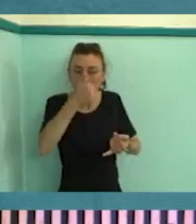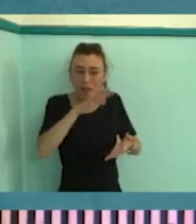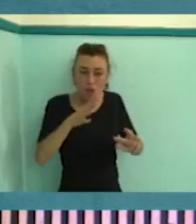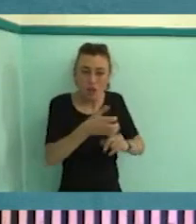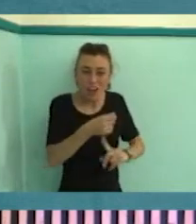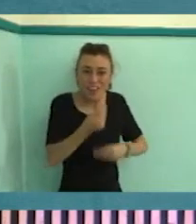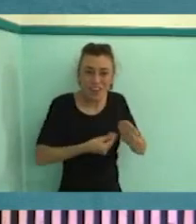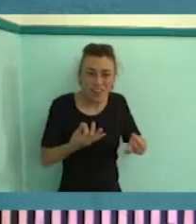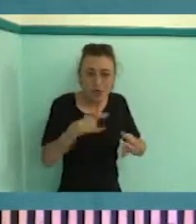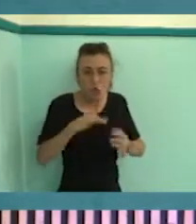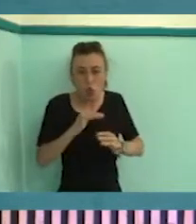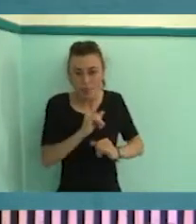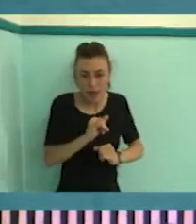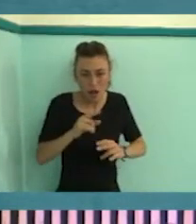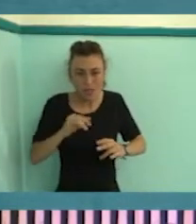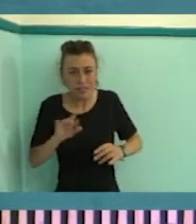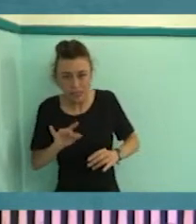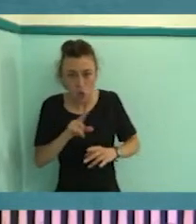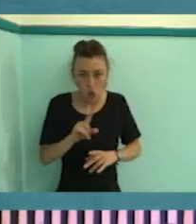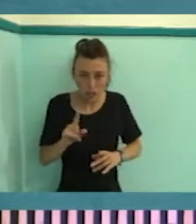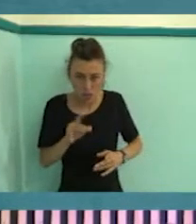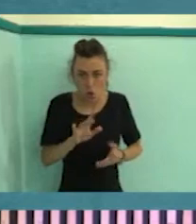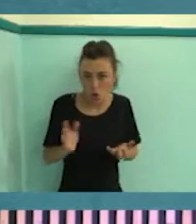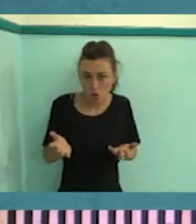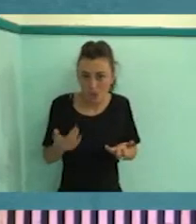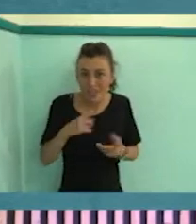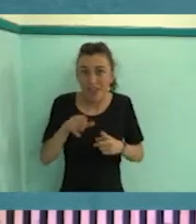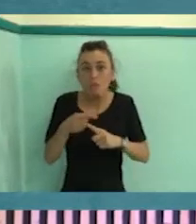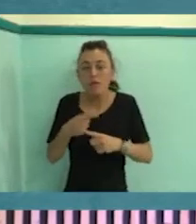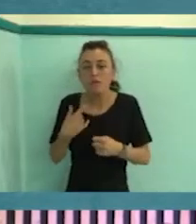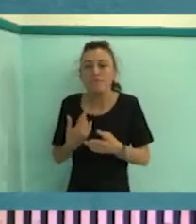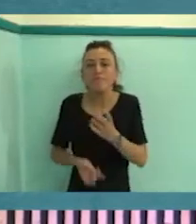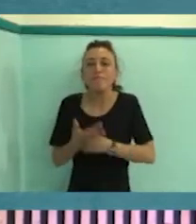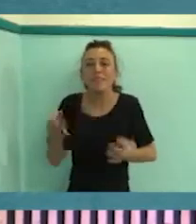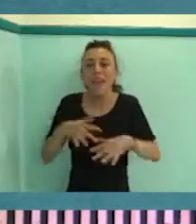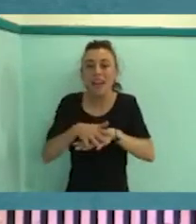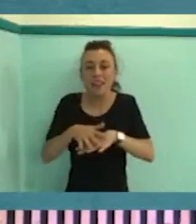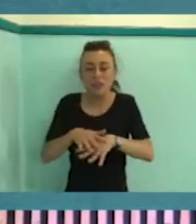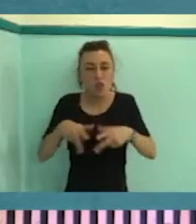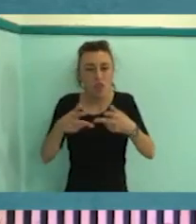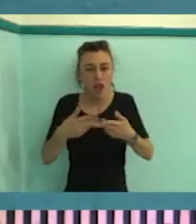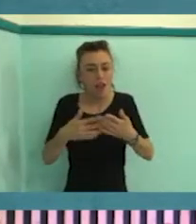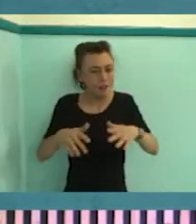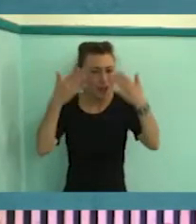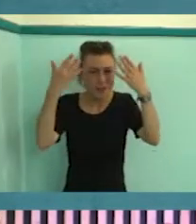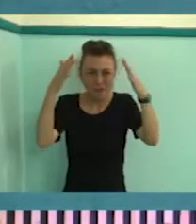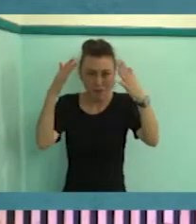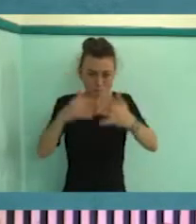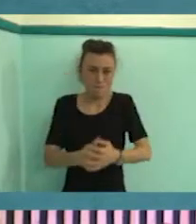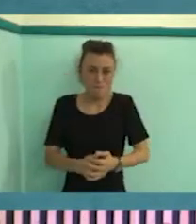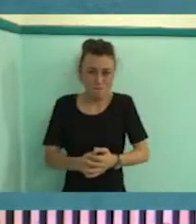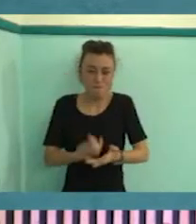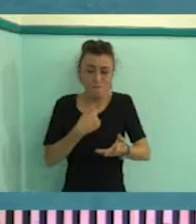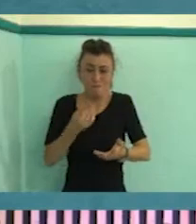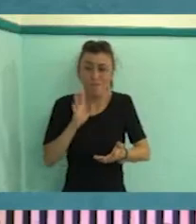luego Sí pero luego no pero luego Sí pero luego no y llegan las redes sociales bravo un aplauso para ellas entonces llegan ellas ahí un